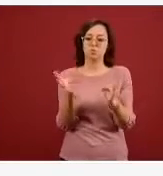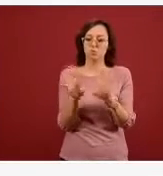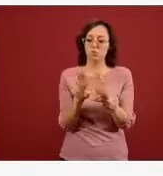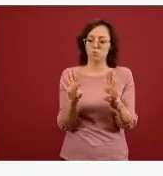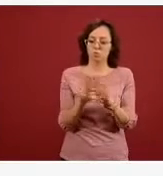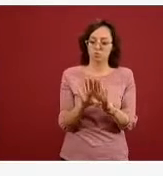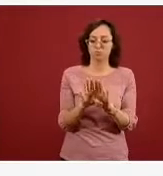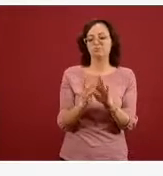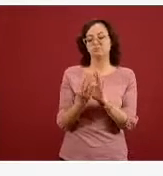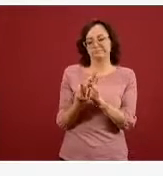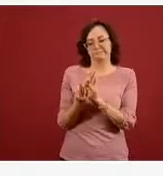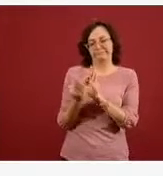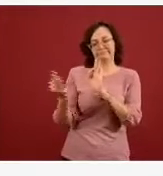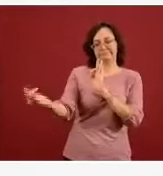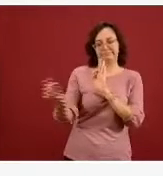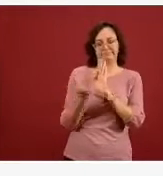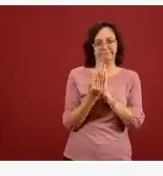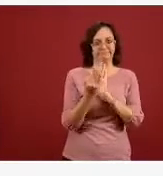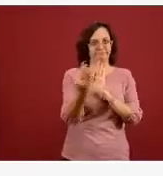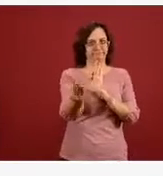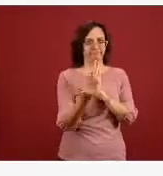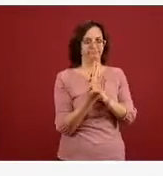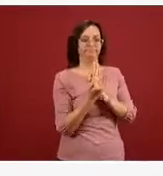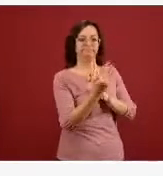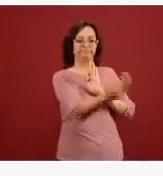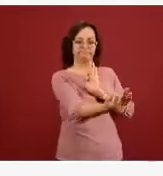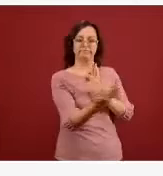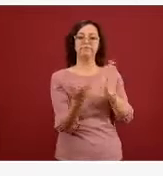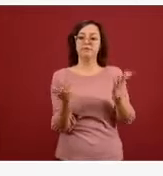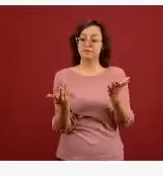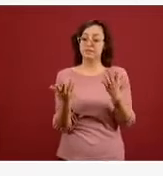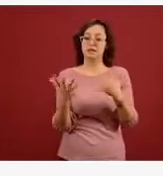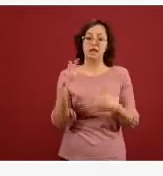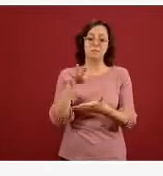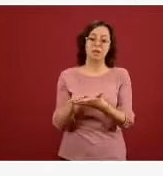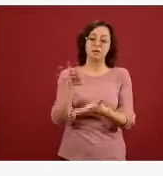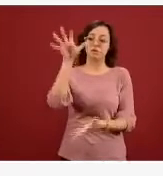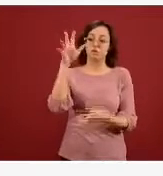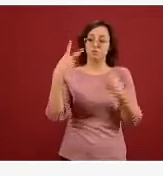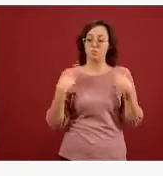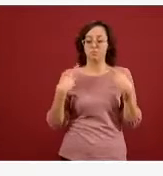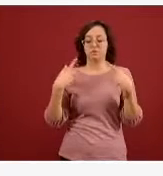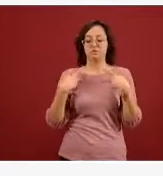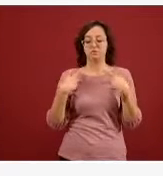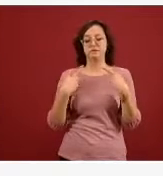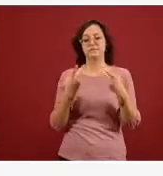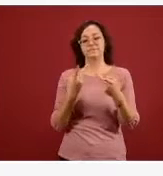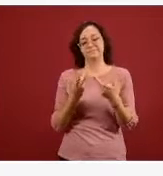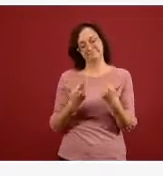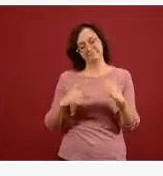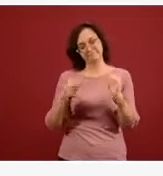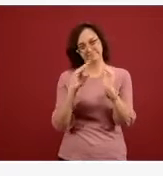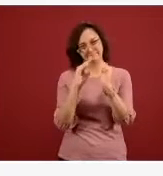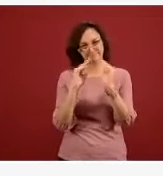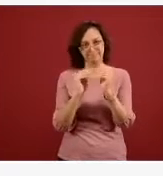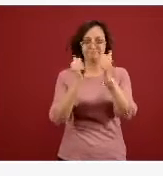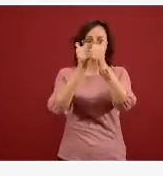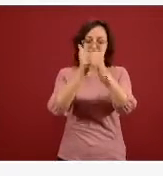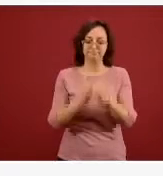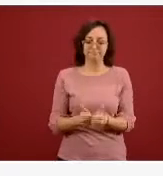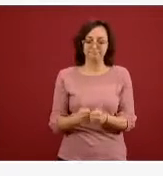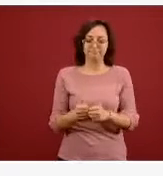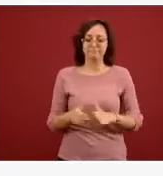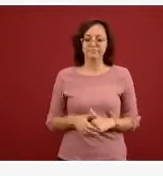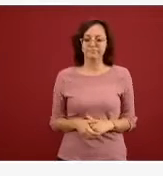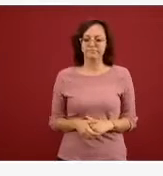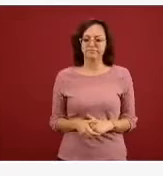la sana distancia, que nos quedemos todos y todas la mayor cantidad del tiempo en casa. En el mapa,